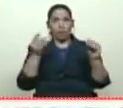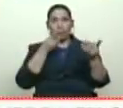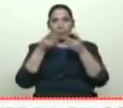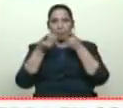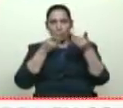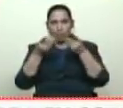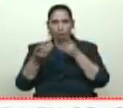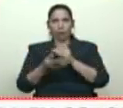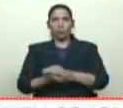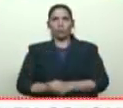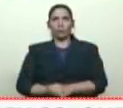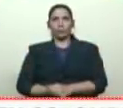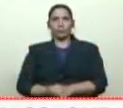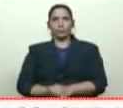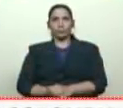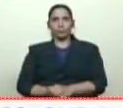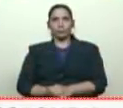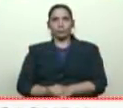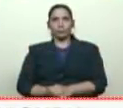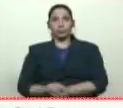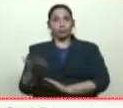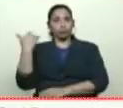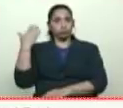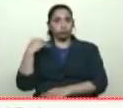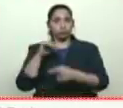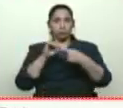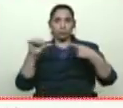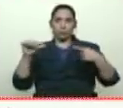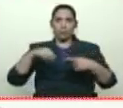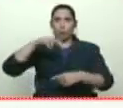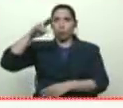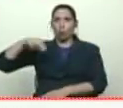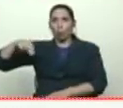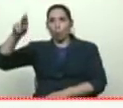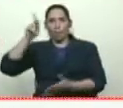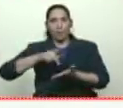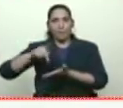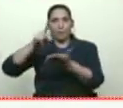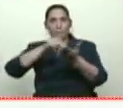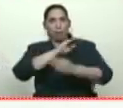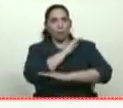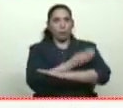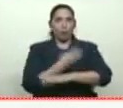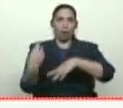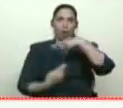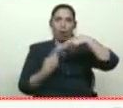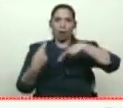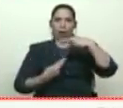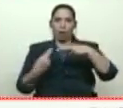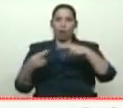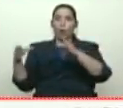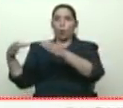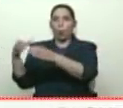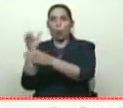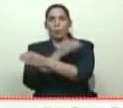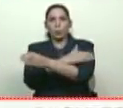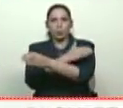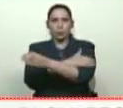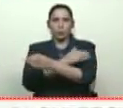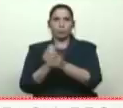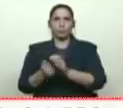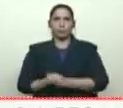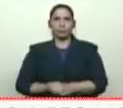un diálogo iniciado hace semanas ya en Noruega, donde está participando las fuerzas revolucionarias y la oposición extremista, como